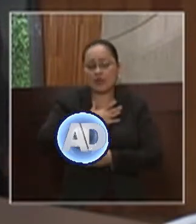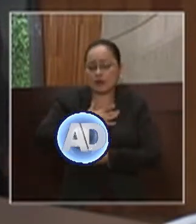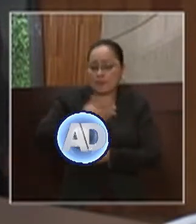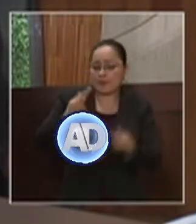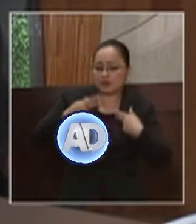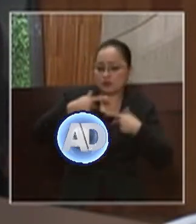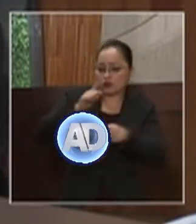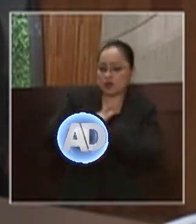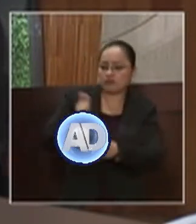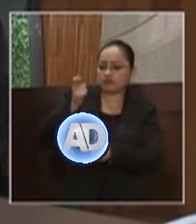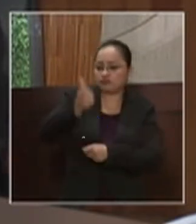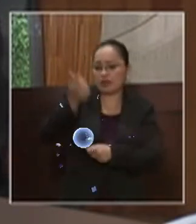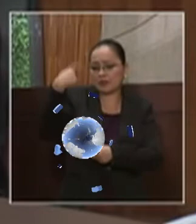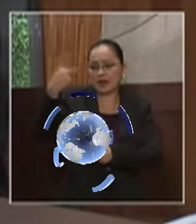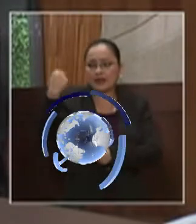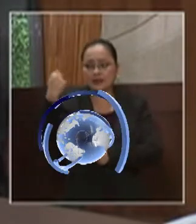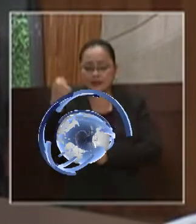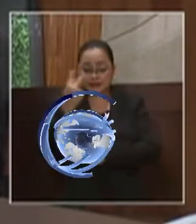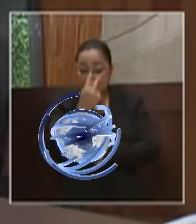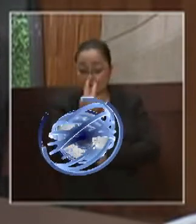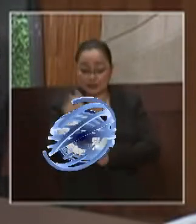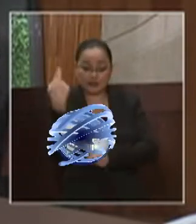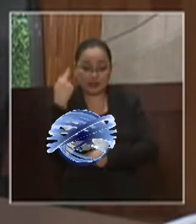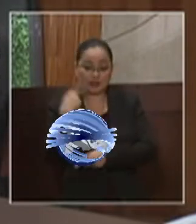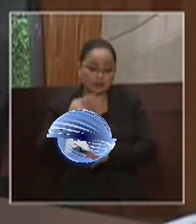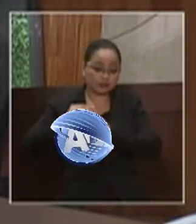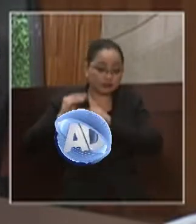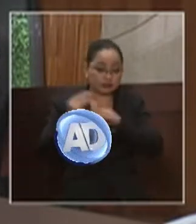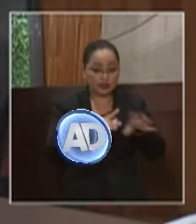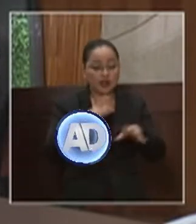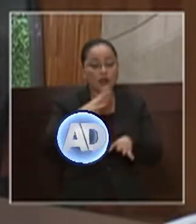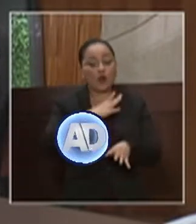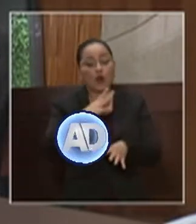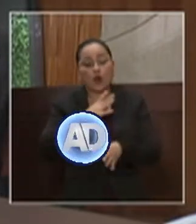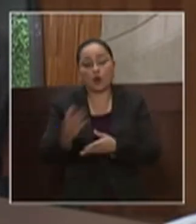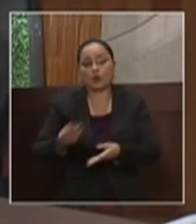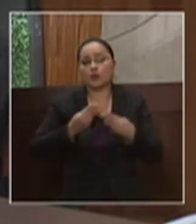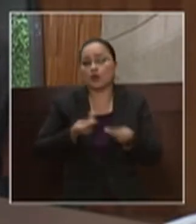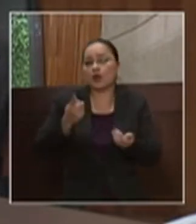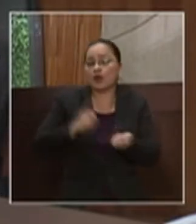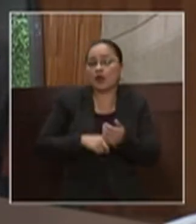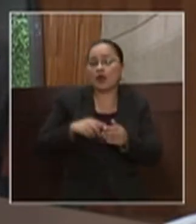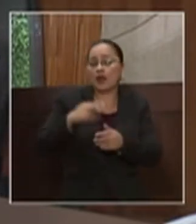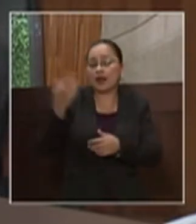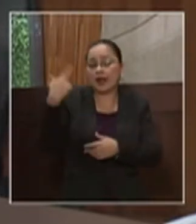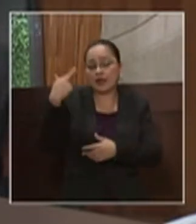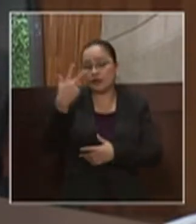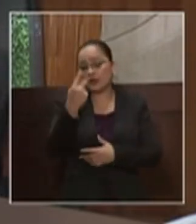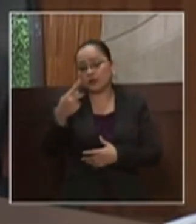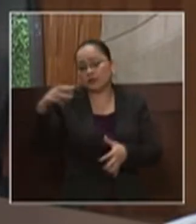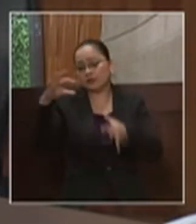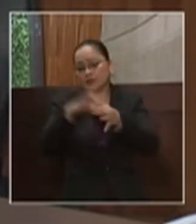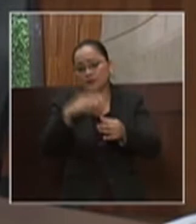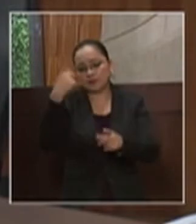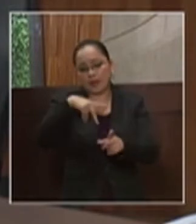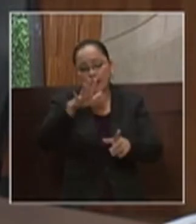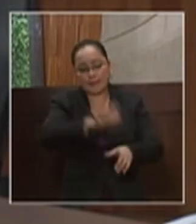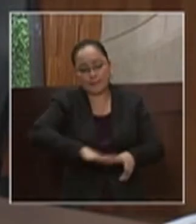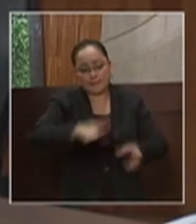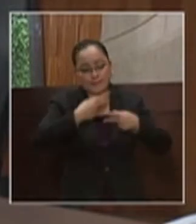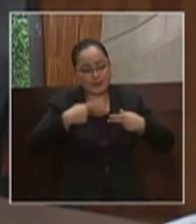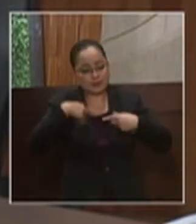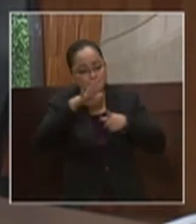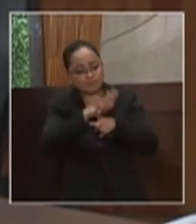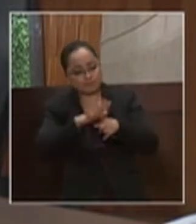de radio y televisión o bien una contratación de propaganda en radio y televisión dirigida a influir en las